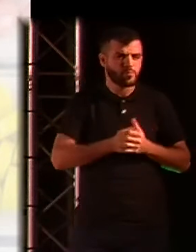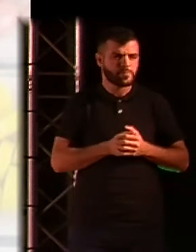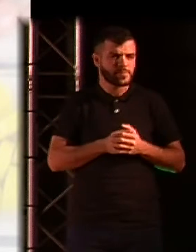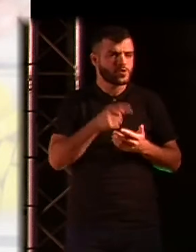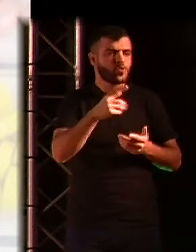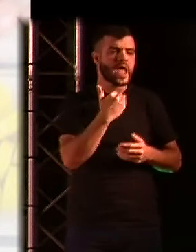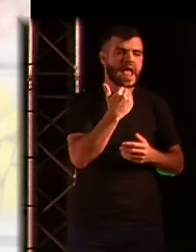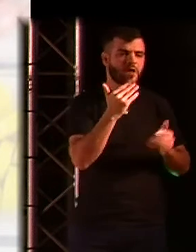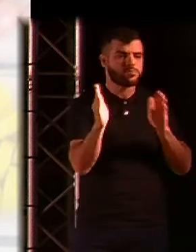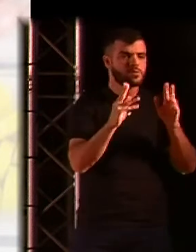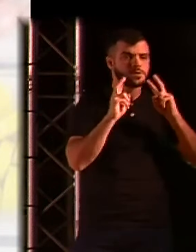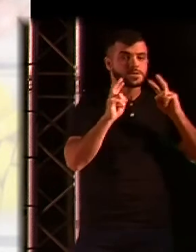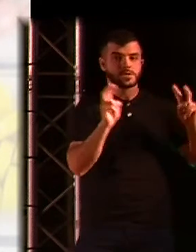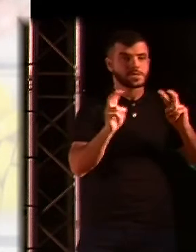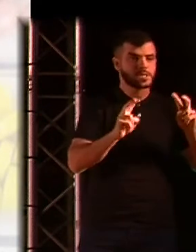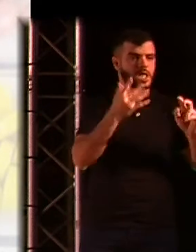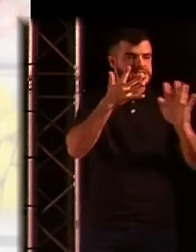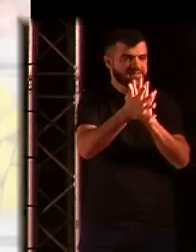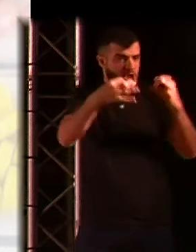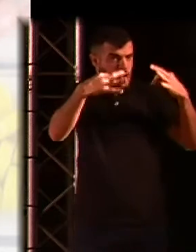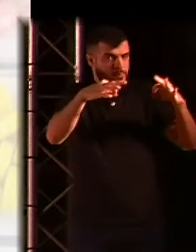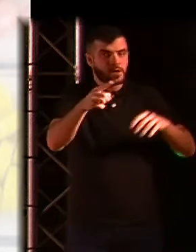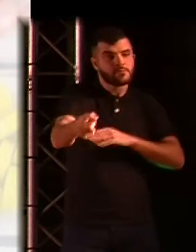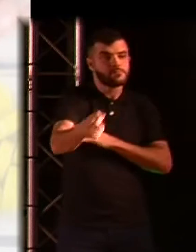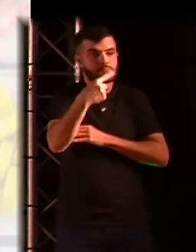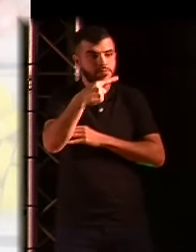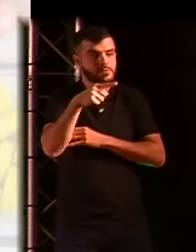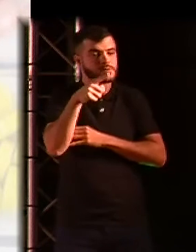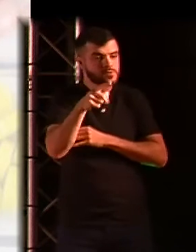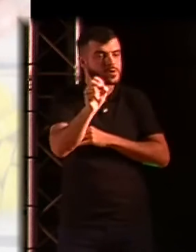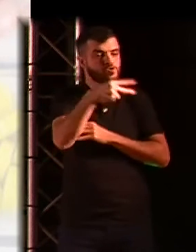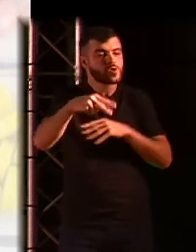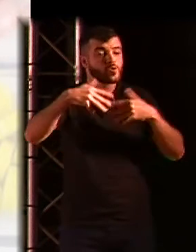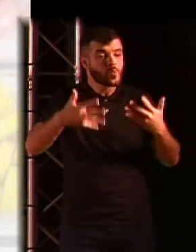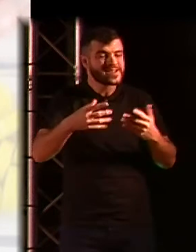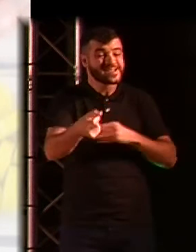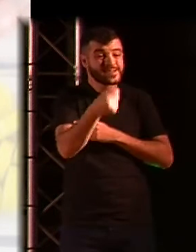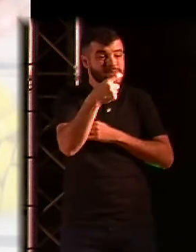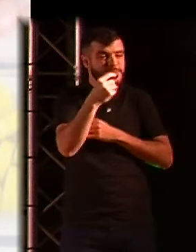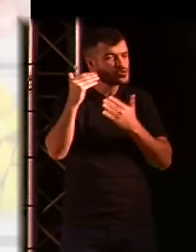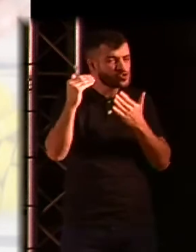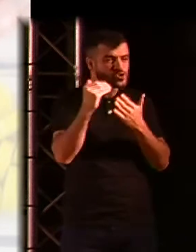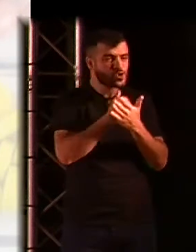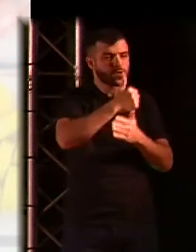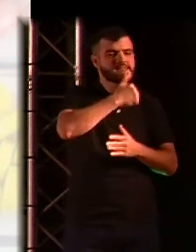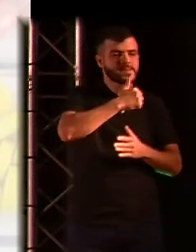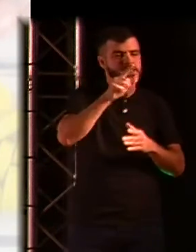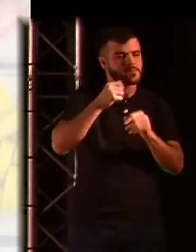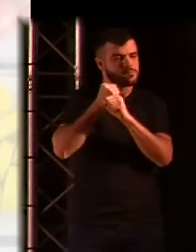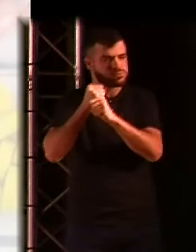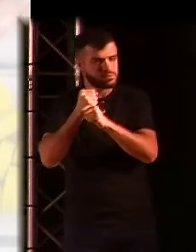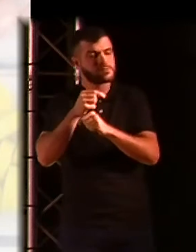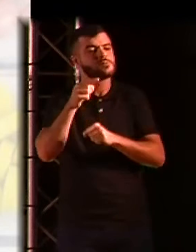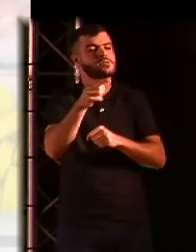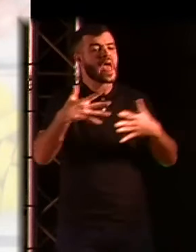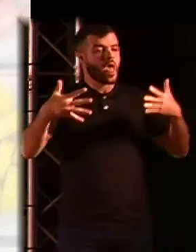eventos estresantes normales de la vida? Pues que todos crean tolerancia y dependencia, que se producen muchos accidentes, sobre